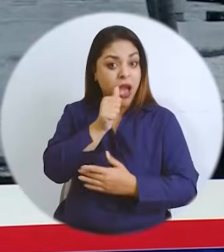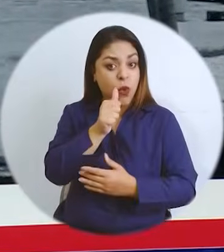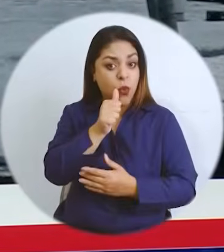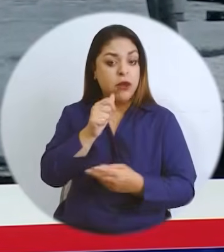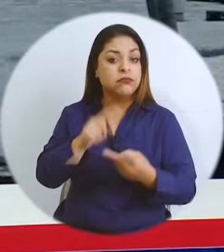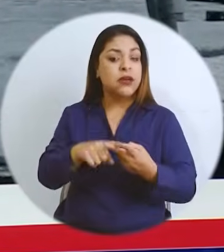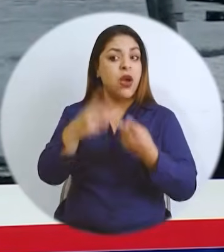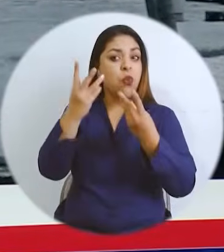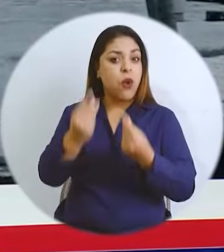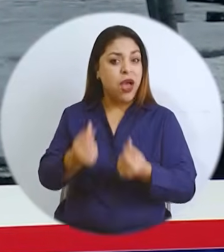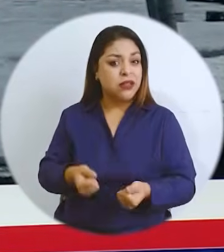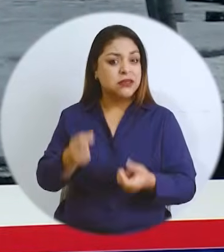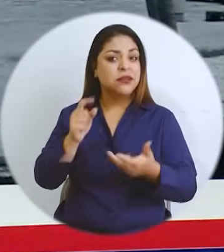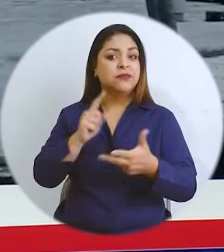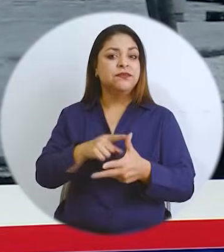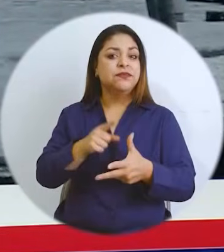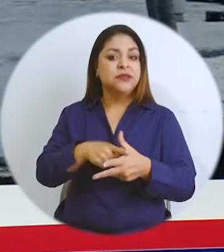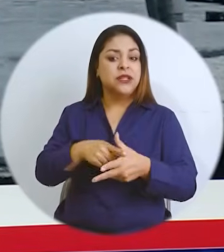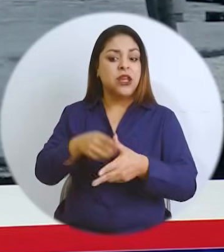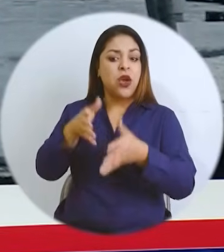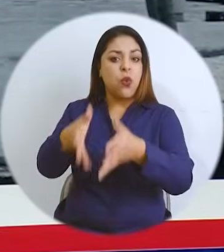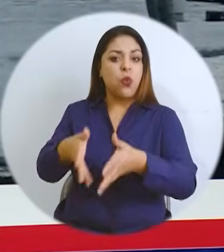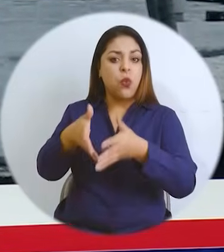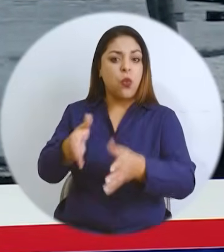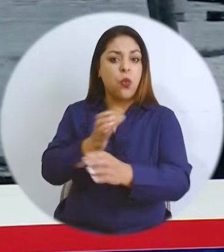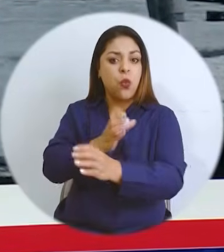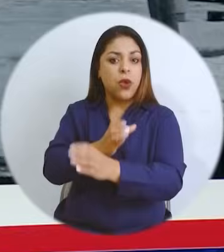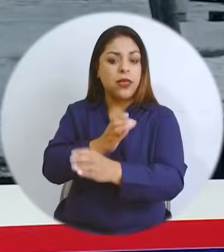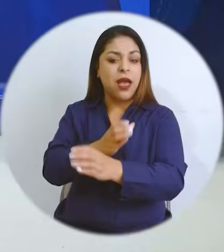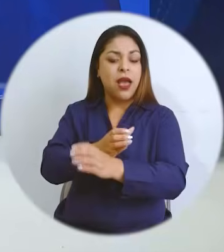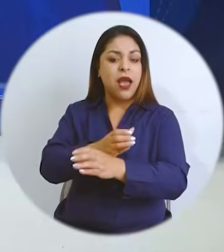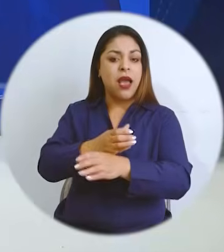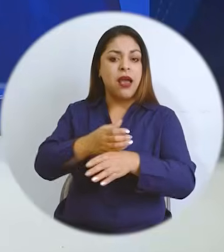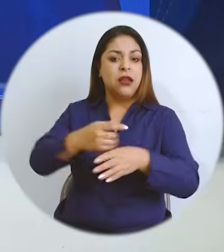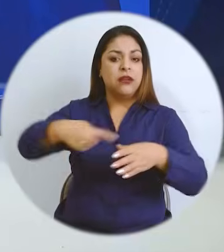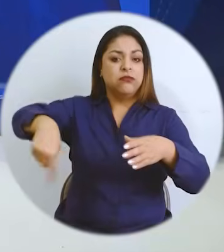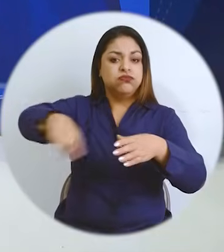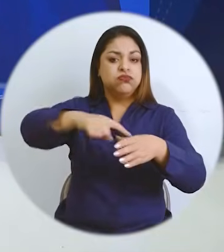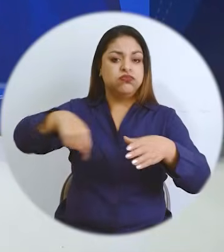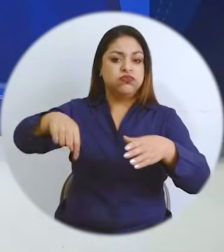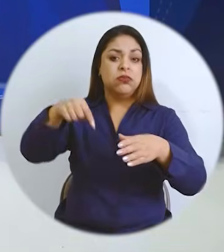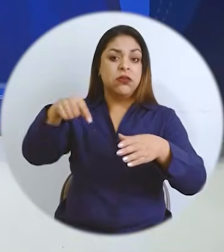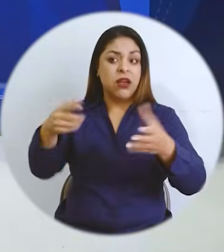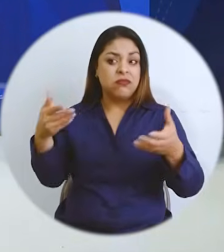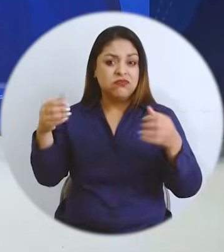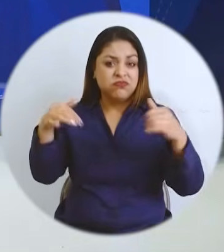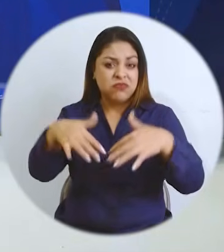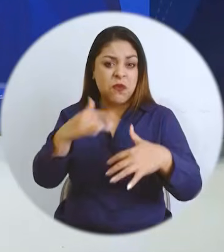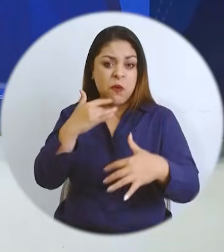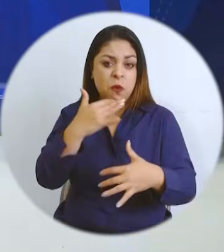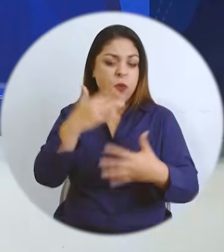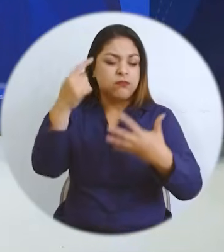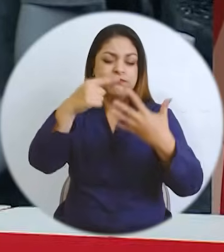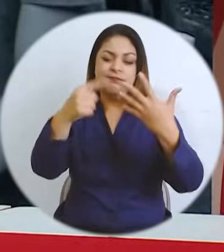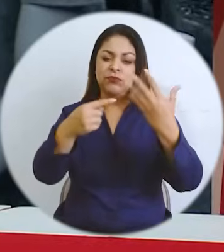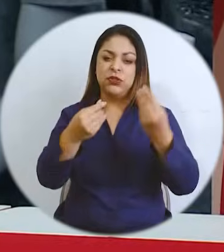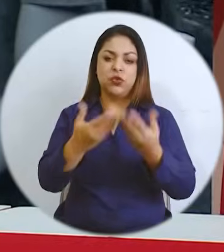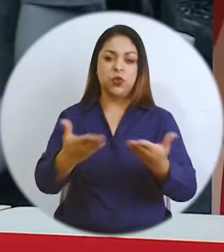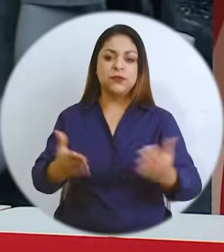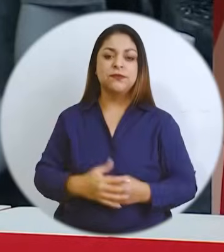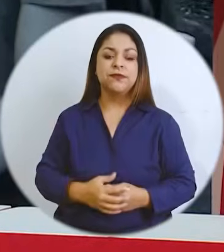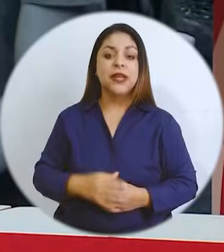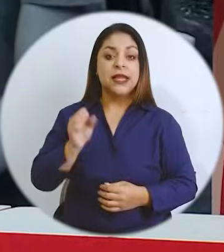acceso, cantidad, Sí. la gestión de la cuenca, conservación, prevención de contaminantes, otro montón de cosas más. Sí, una